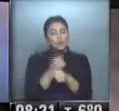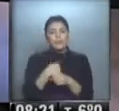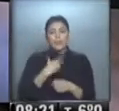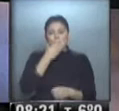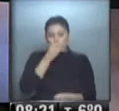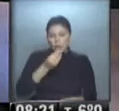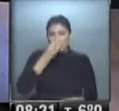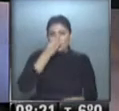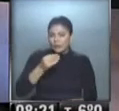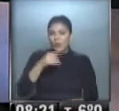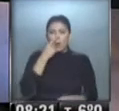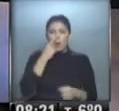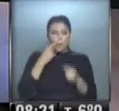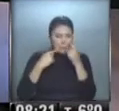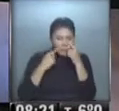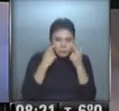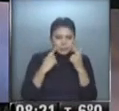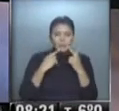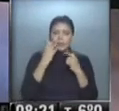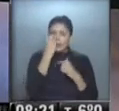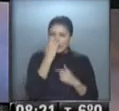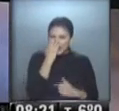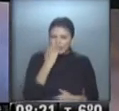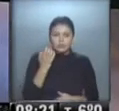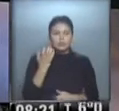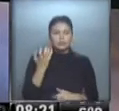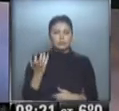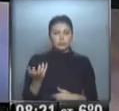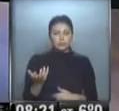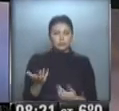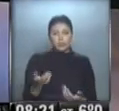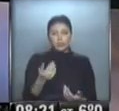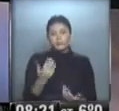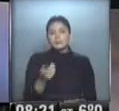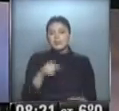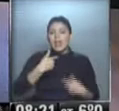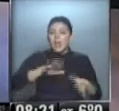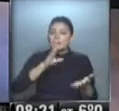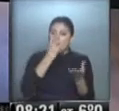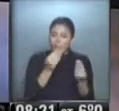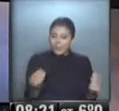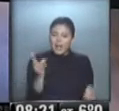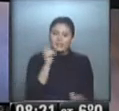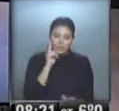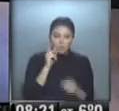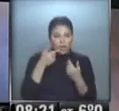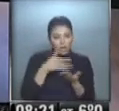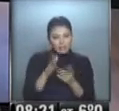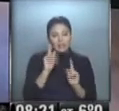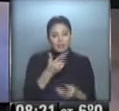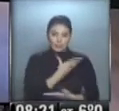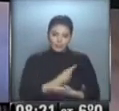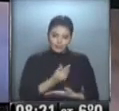estornudos voy a empezar con lagrimeo voy a empezar con picor y picazón nasal y evitar la humedad el cigarrillo y por supuesto la